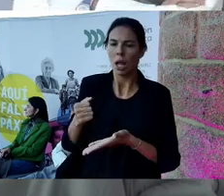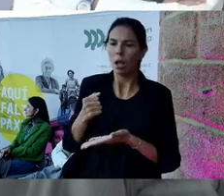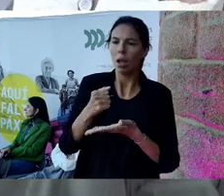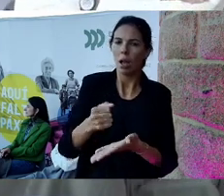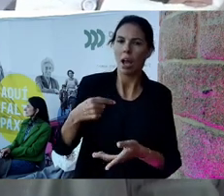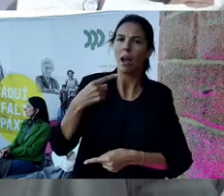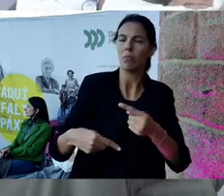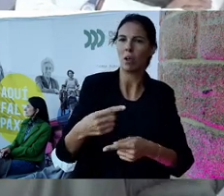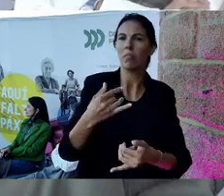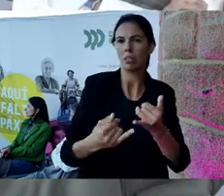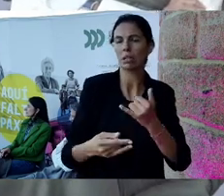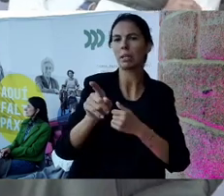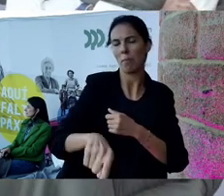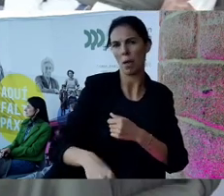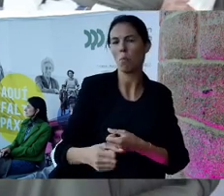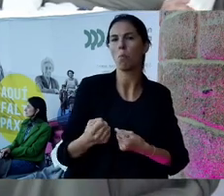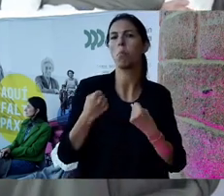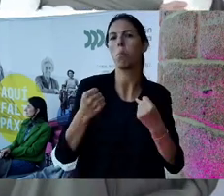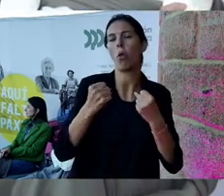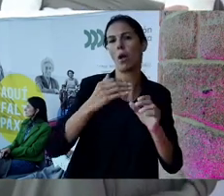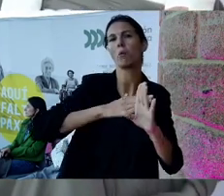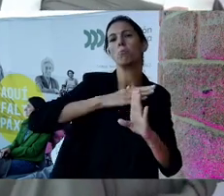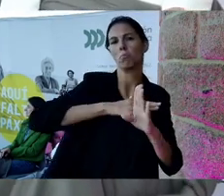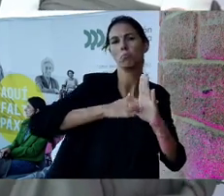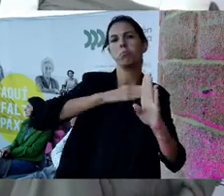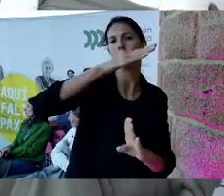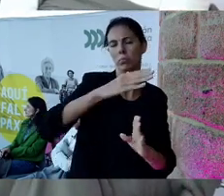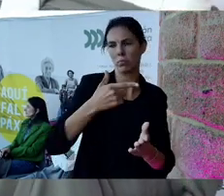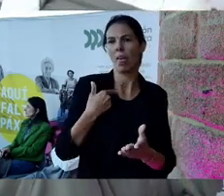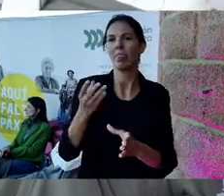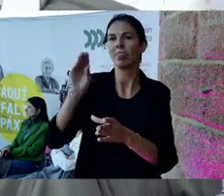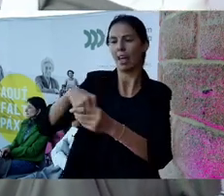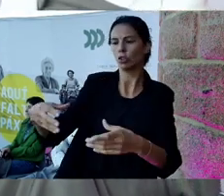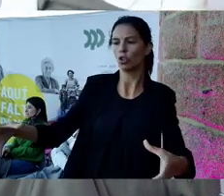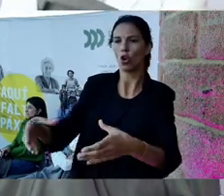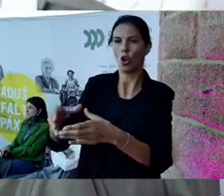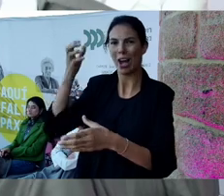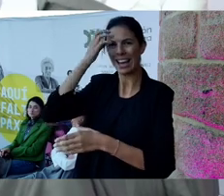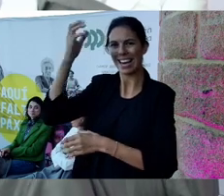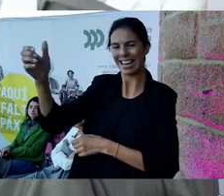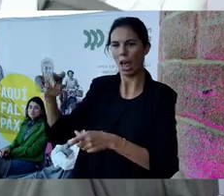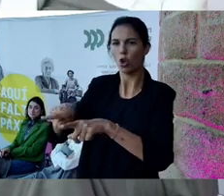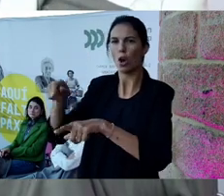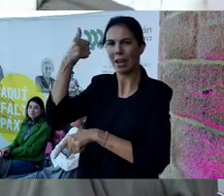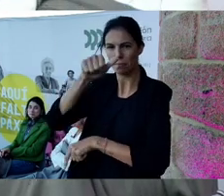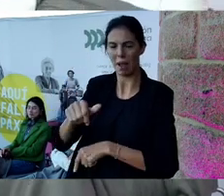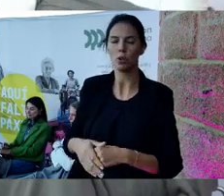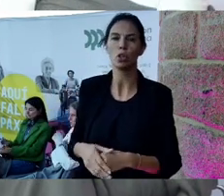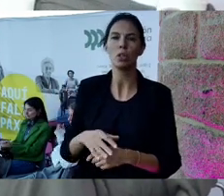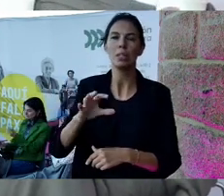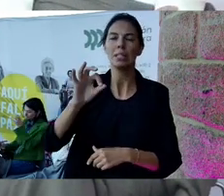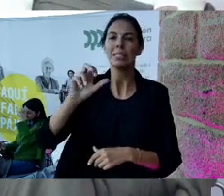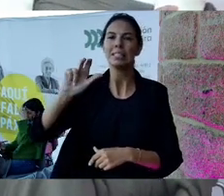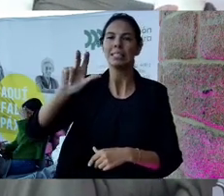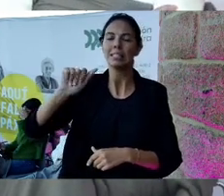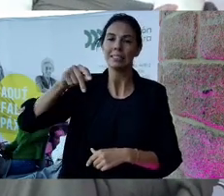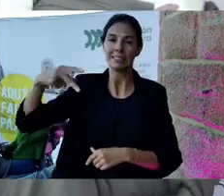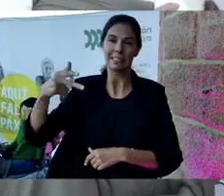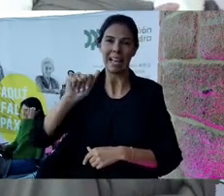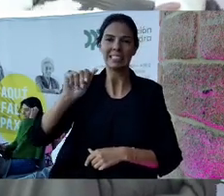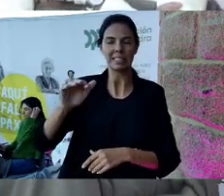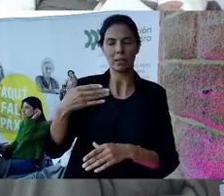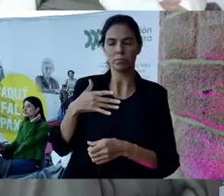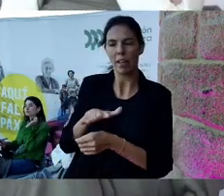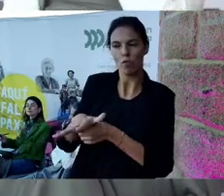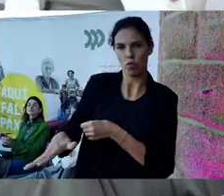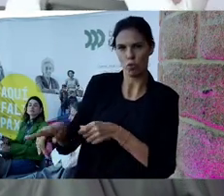ese legado e chegou a ter a súa cota importante de poder no reinado do seu irmán, ¿no? Sancha exerciu mucha influencia